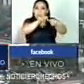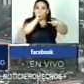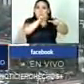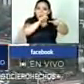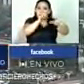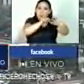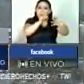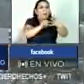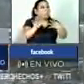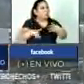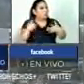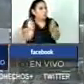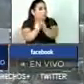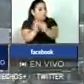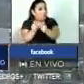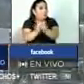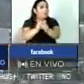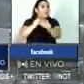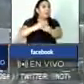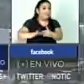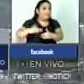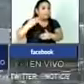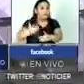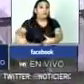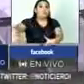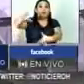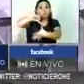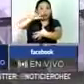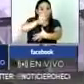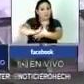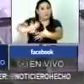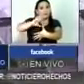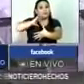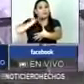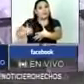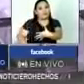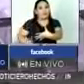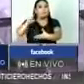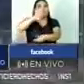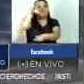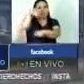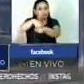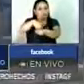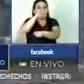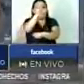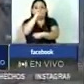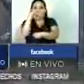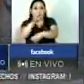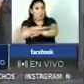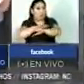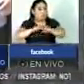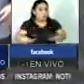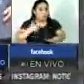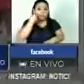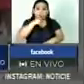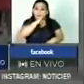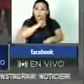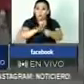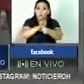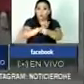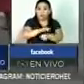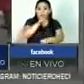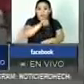consecuencias con las que deberán luchar los gobiernos de América Latina, incluido El Salvador, pasada la crisis del COVID-19. El